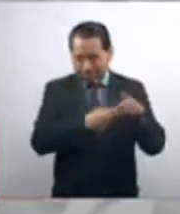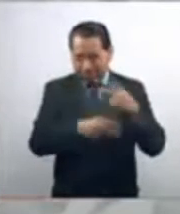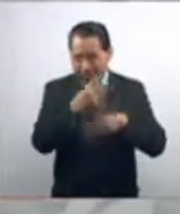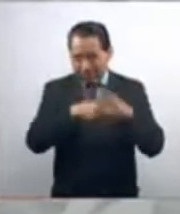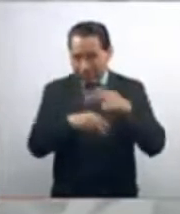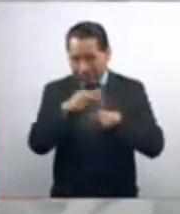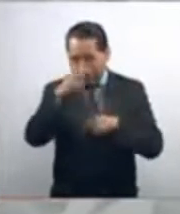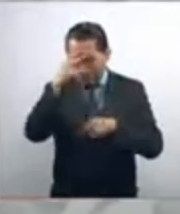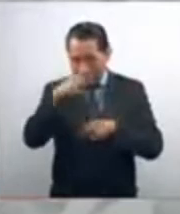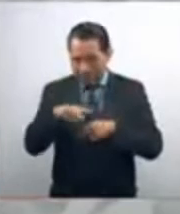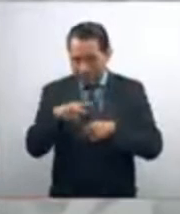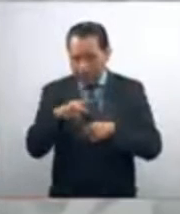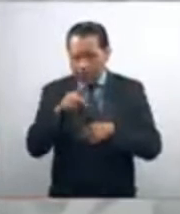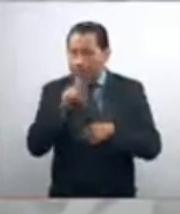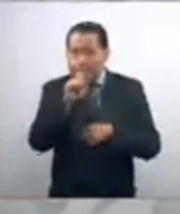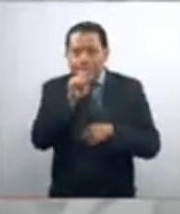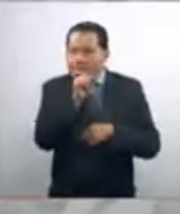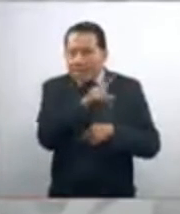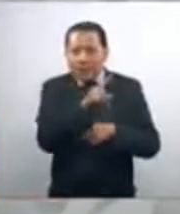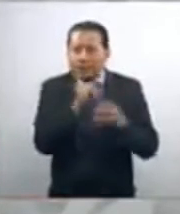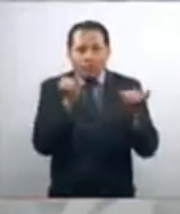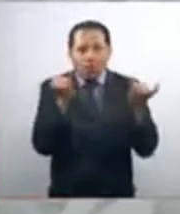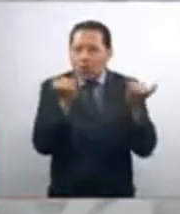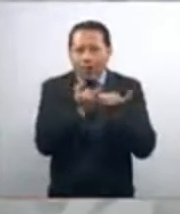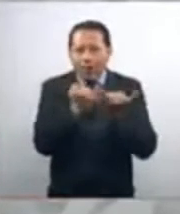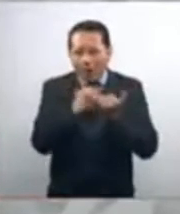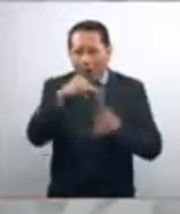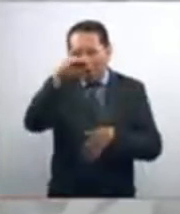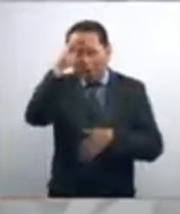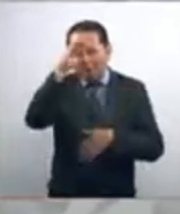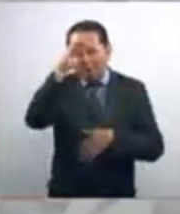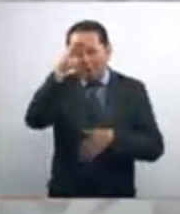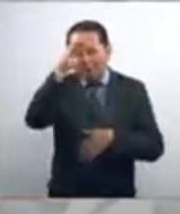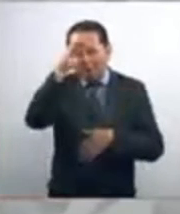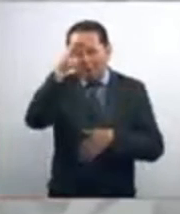Viven en el mismo pensamiento y en el mismo descuido.